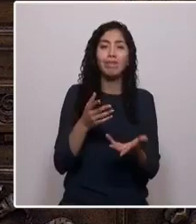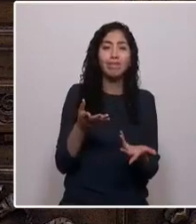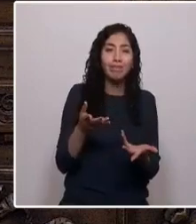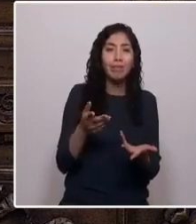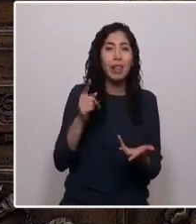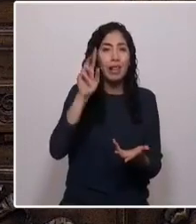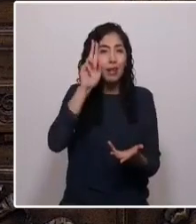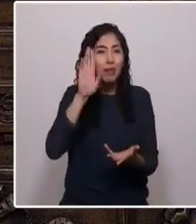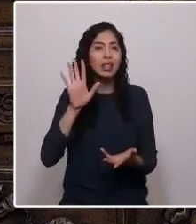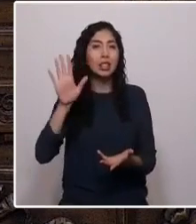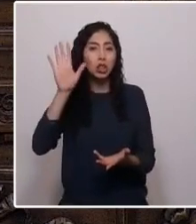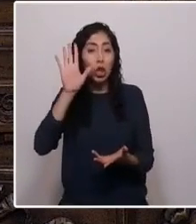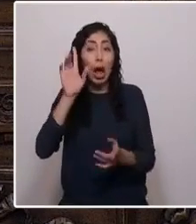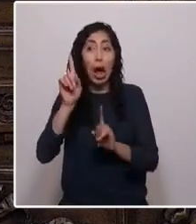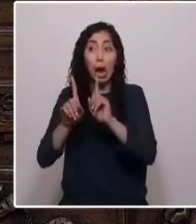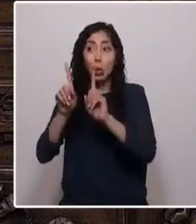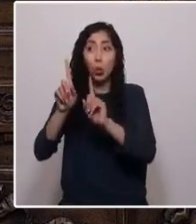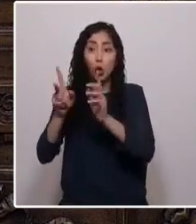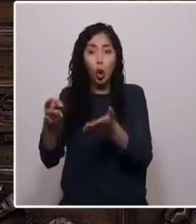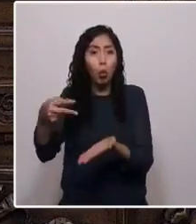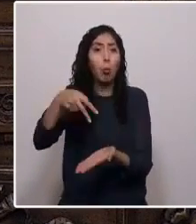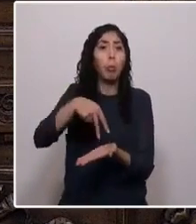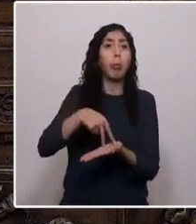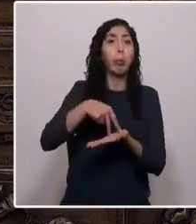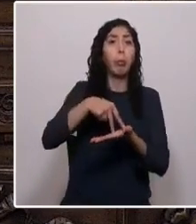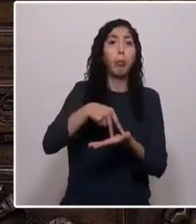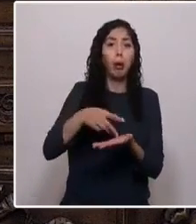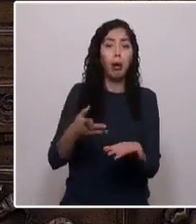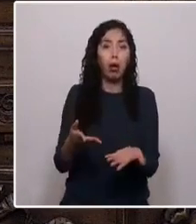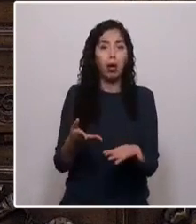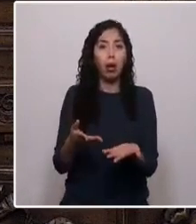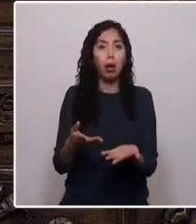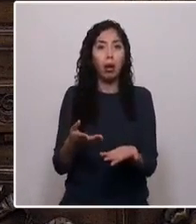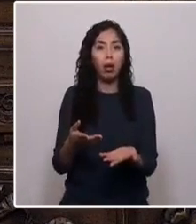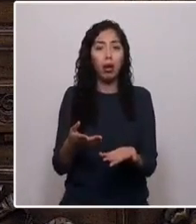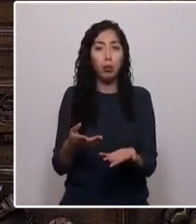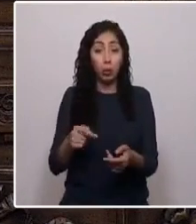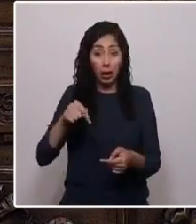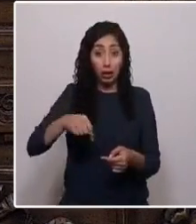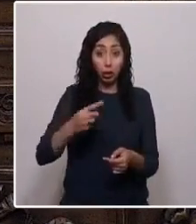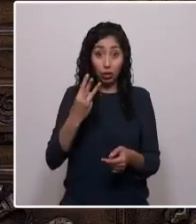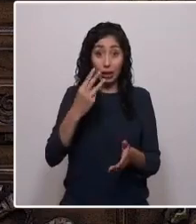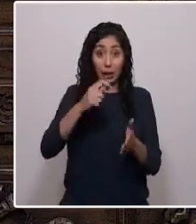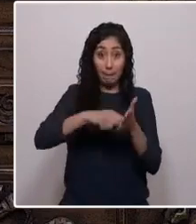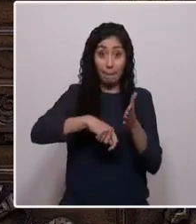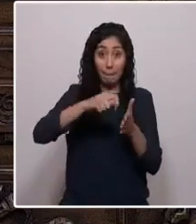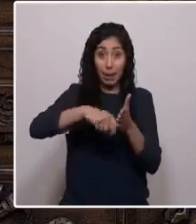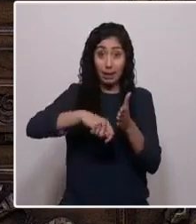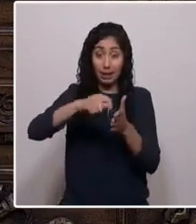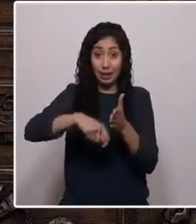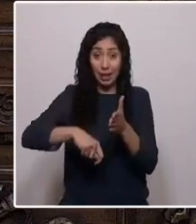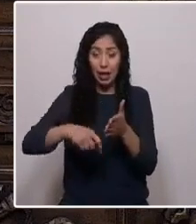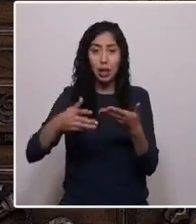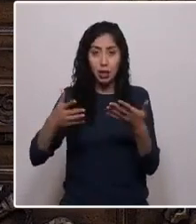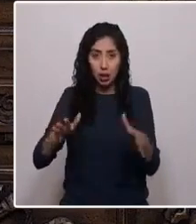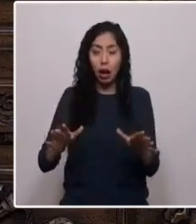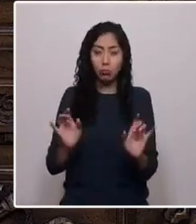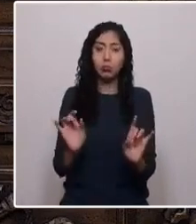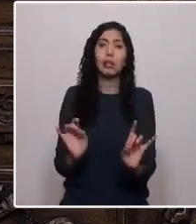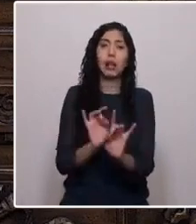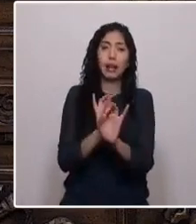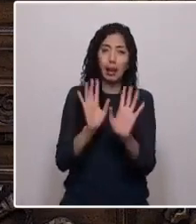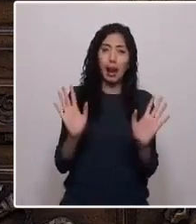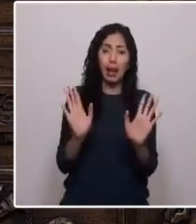llegaron arriba del pedestal en moralidad y los golpes de estos 3 meses han sido una señal clara que